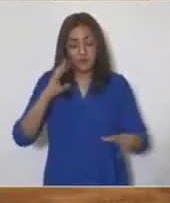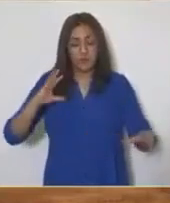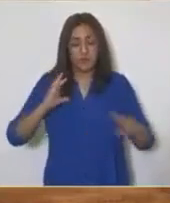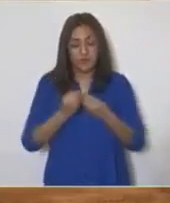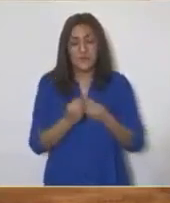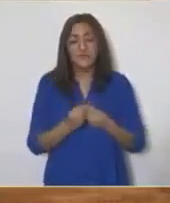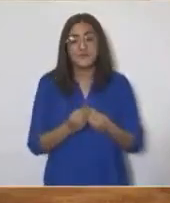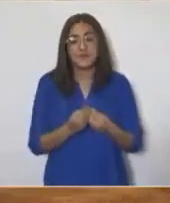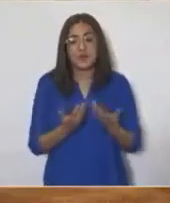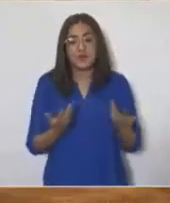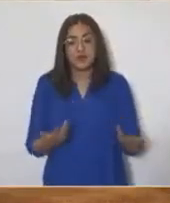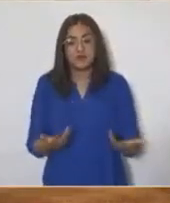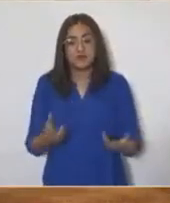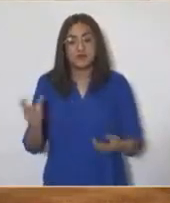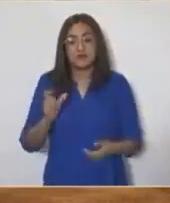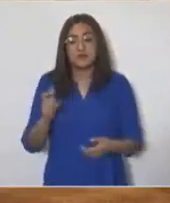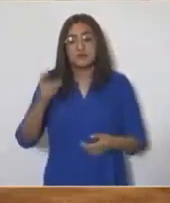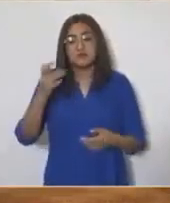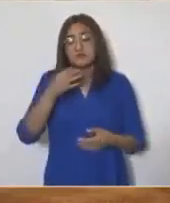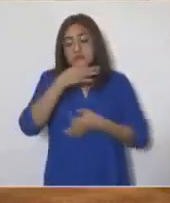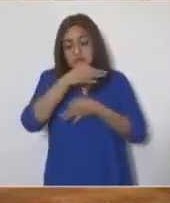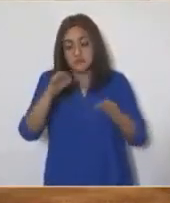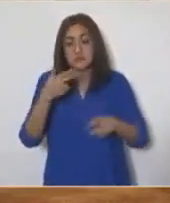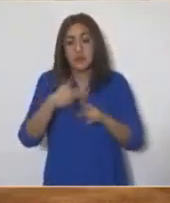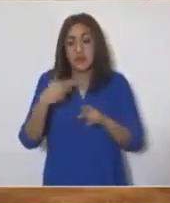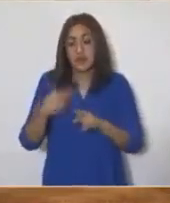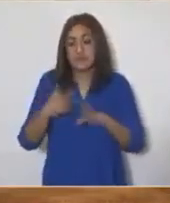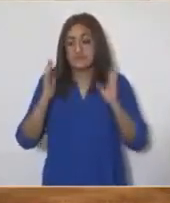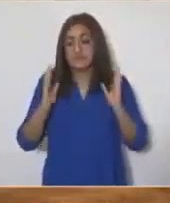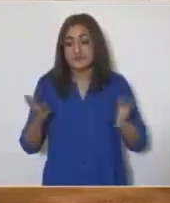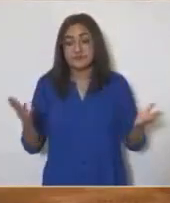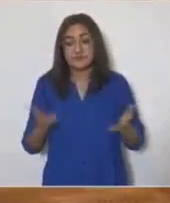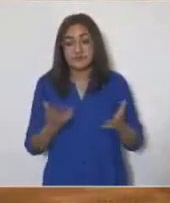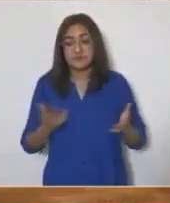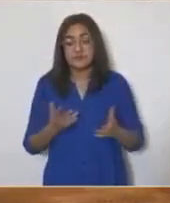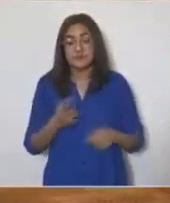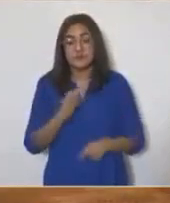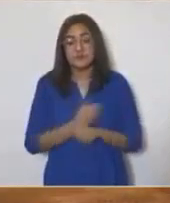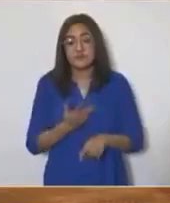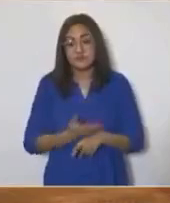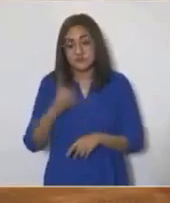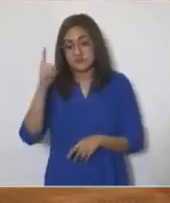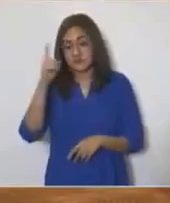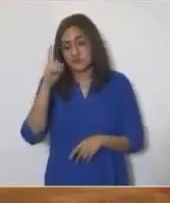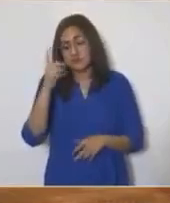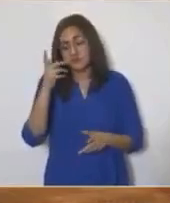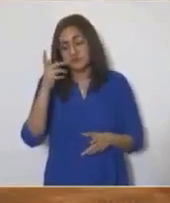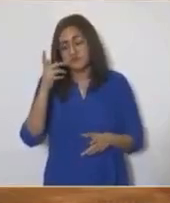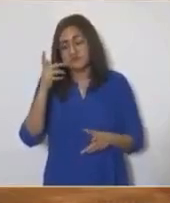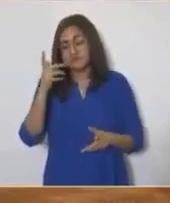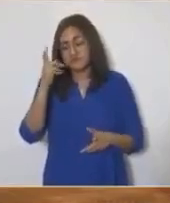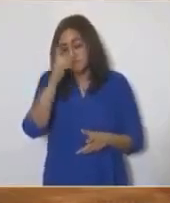tiempo desde que se anunció hasta que se llegó a conclusiones muy concretas Espero que